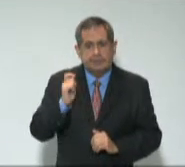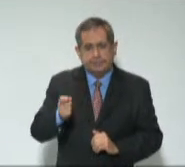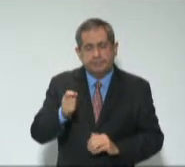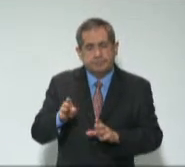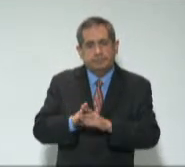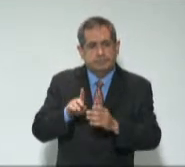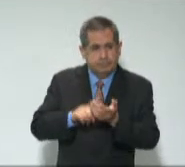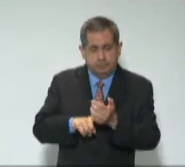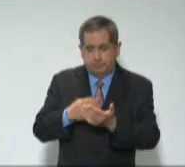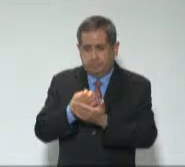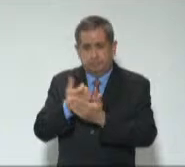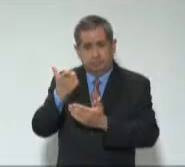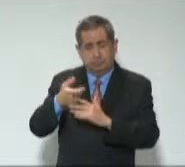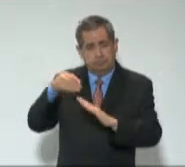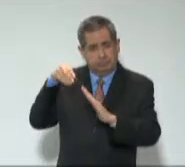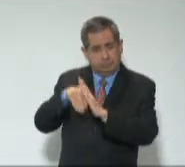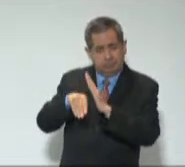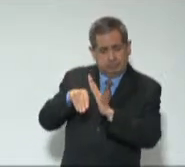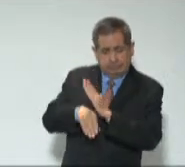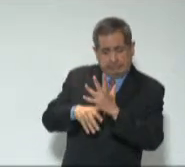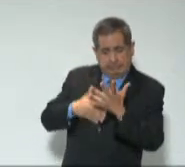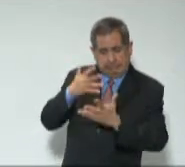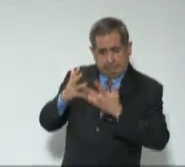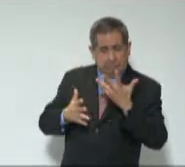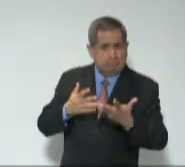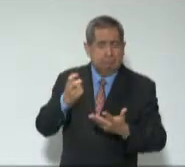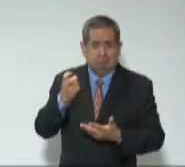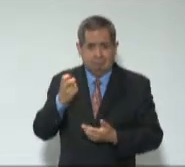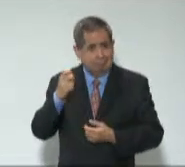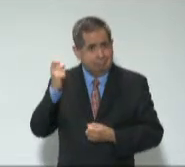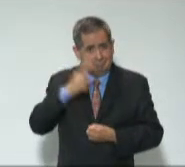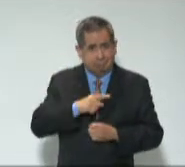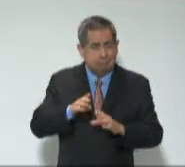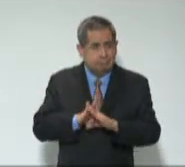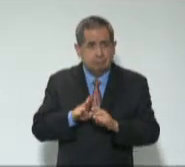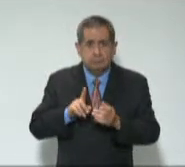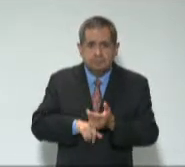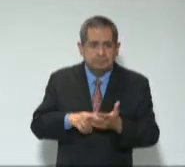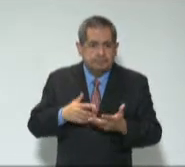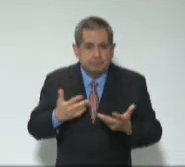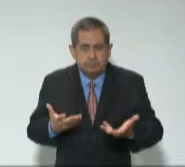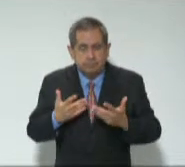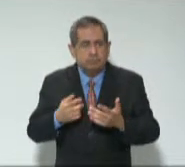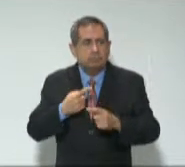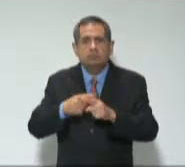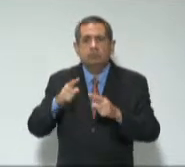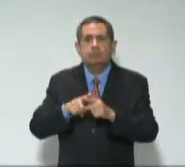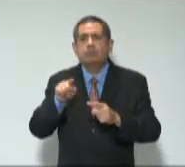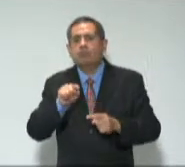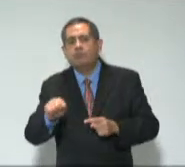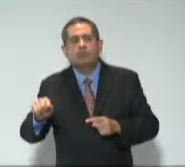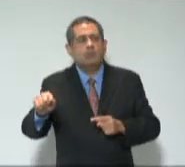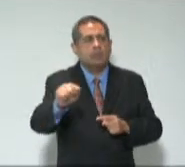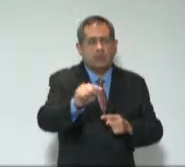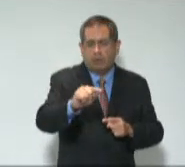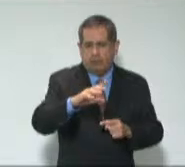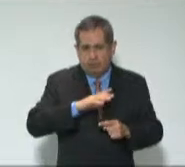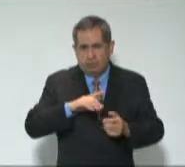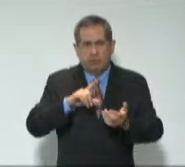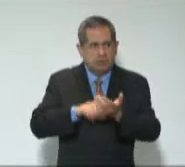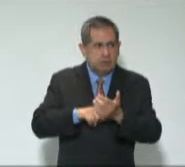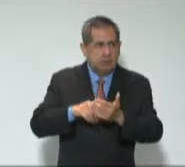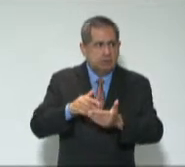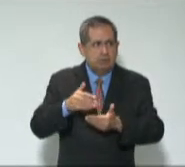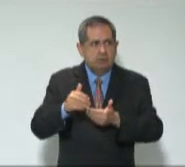a la economía muy importante que por supuesto condiciona la restricciones en los espacios Fiscales que existen y que existirán